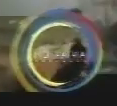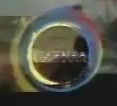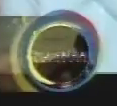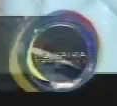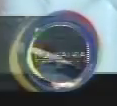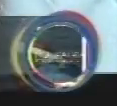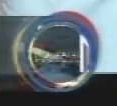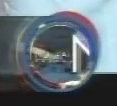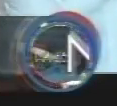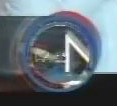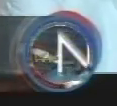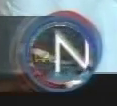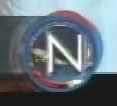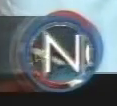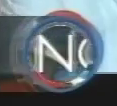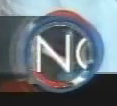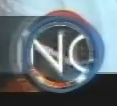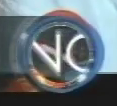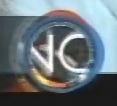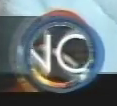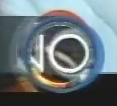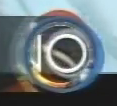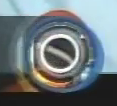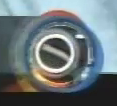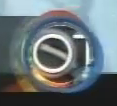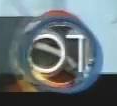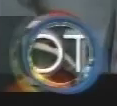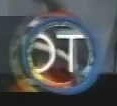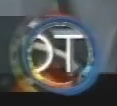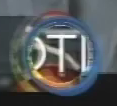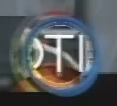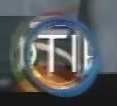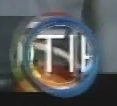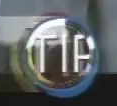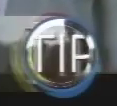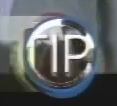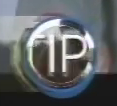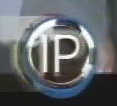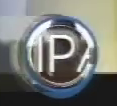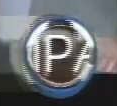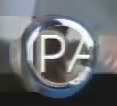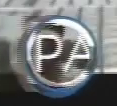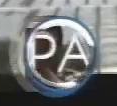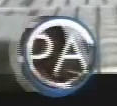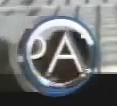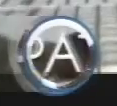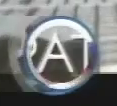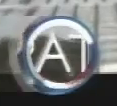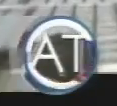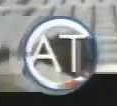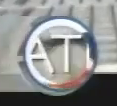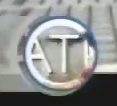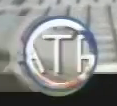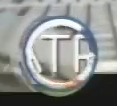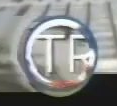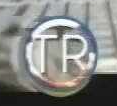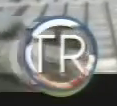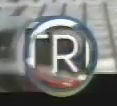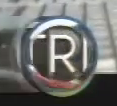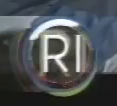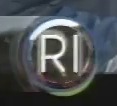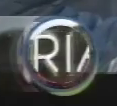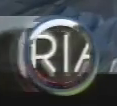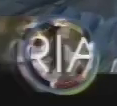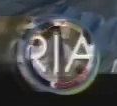lucha, y en esto dar la vida más allá. Vamos con